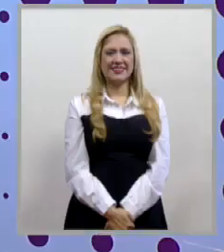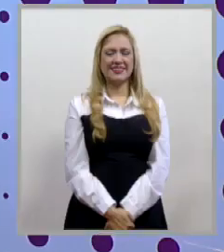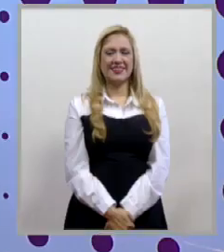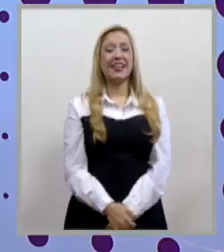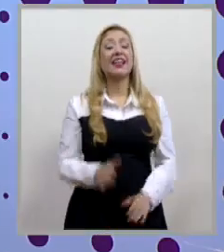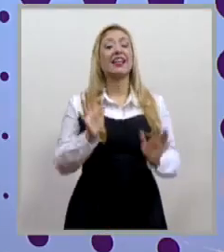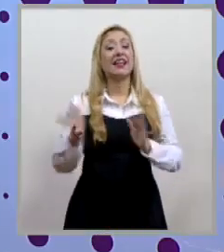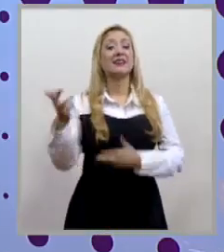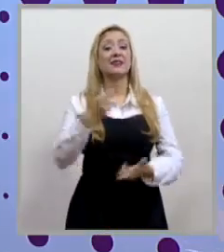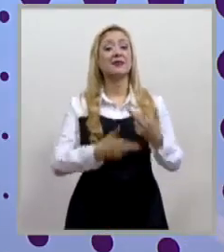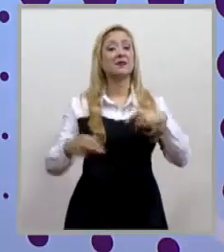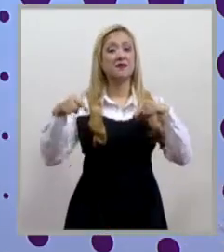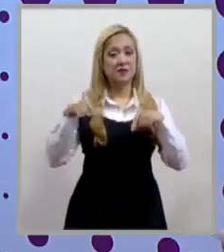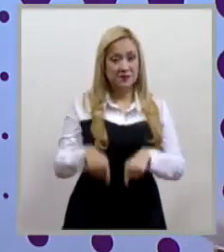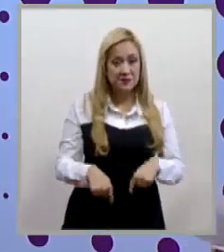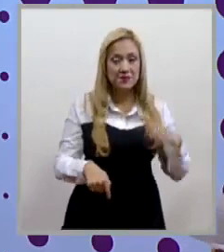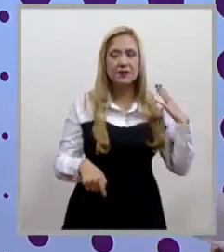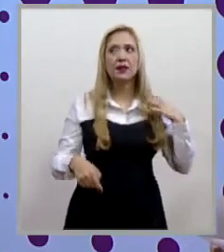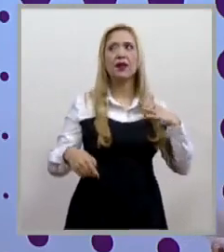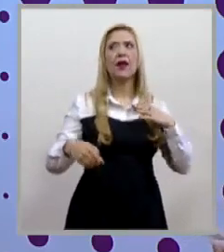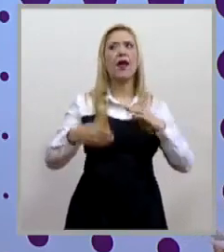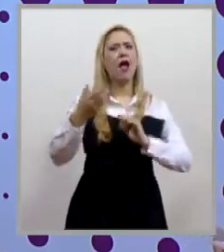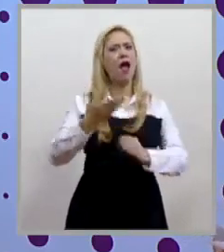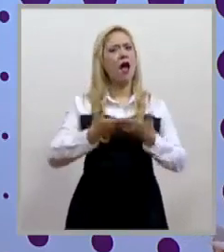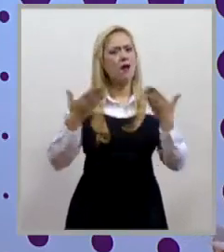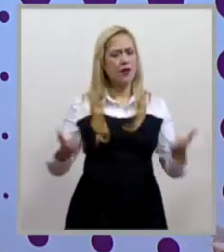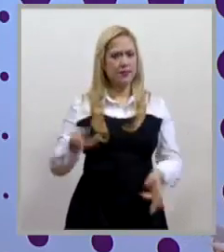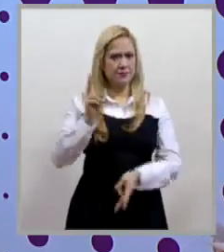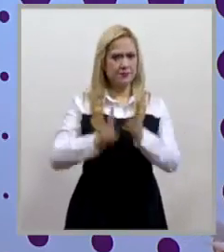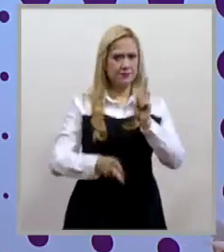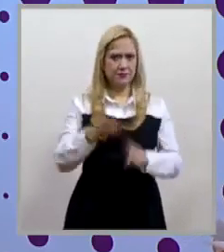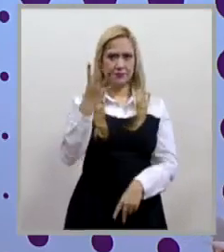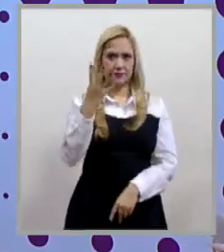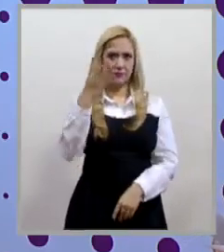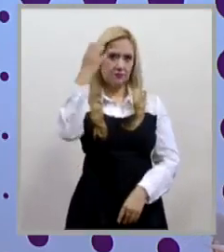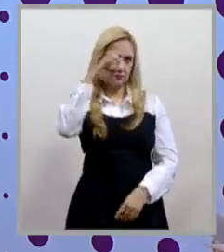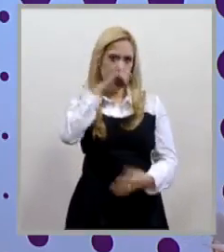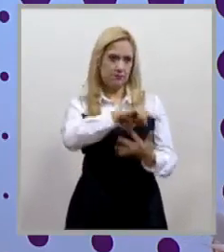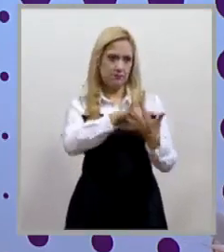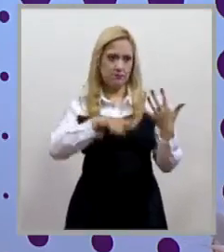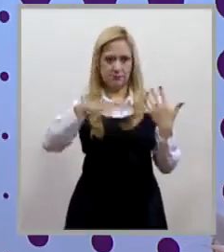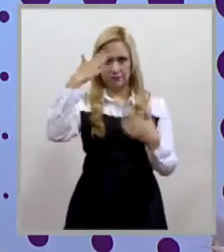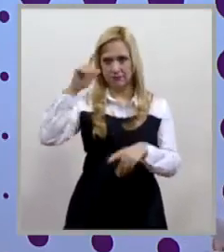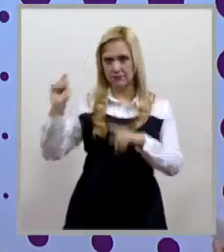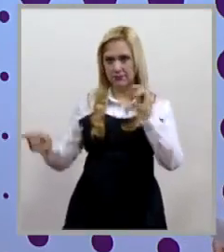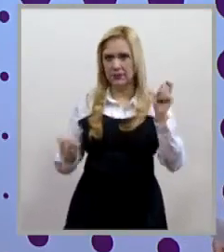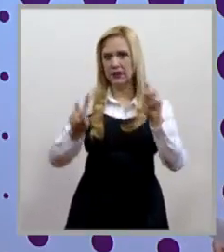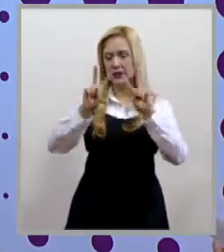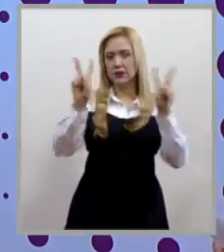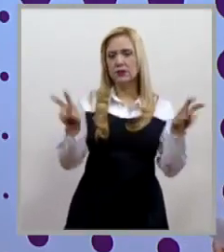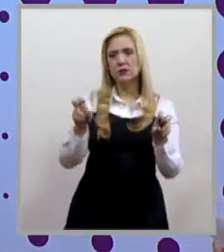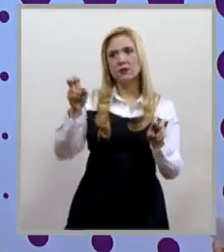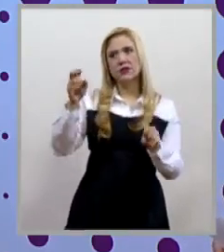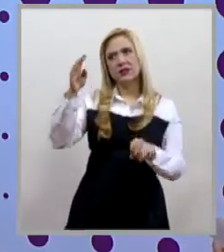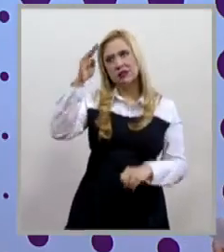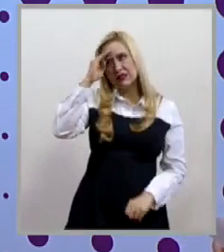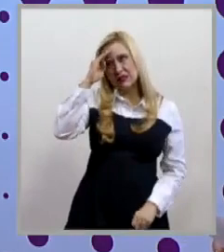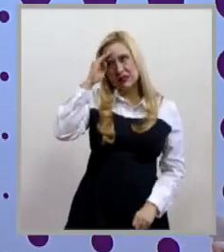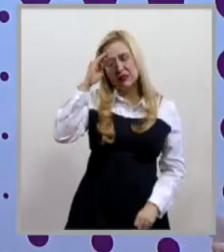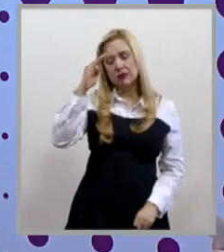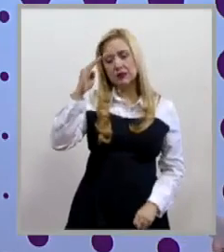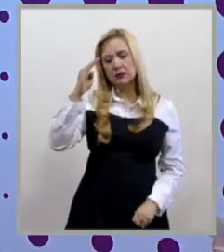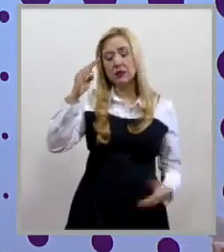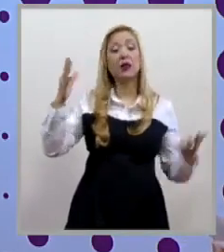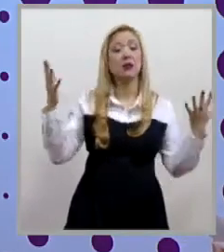Ya estamos de regreso en su programa Tus Derechos. Estamos platicando con 4 expertas sobre el tema importantísimo de reflexionar y de accionar